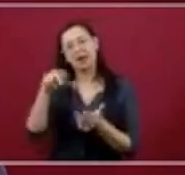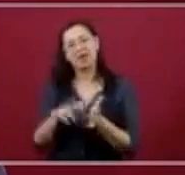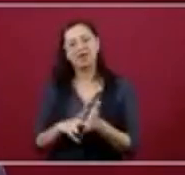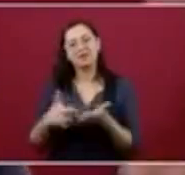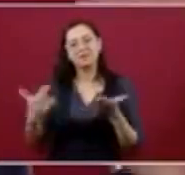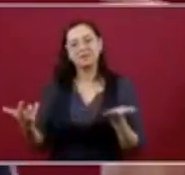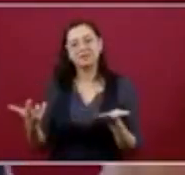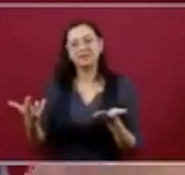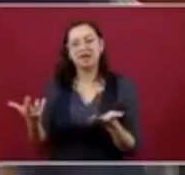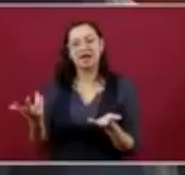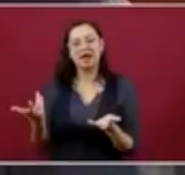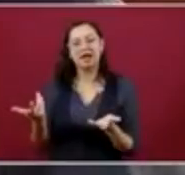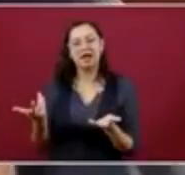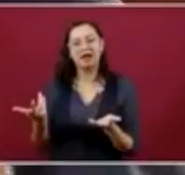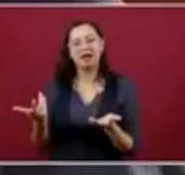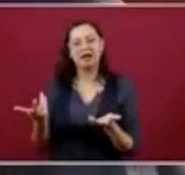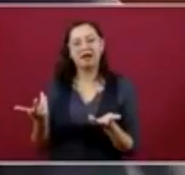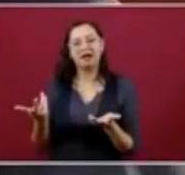pero